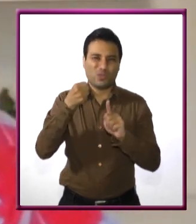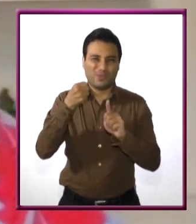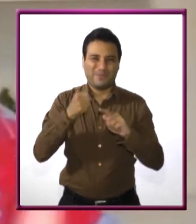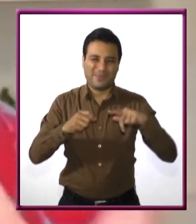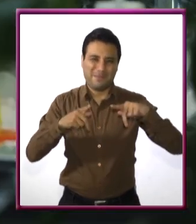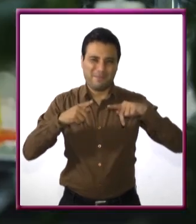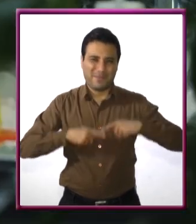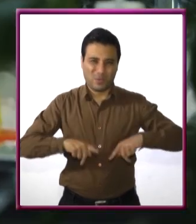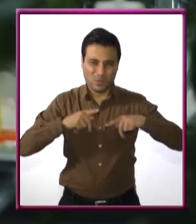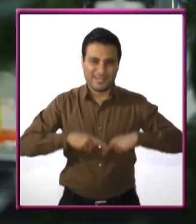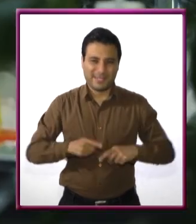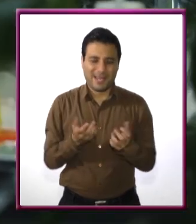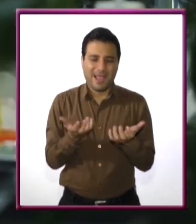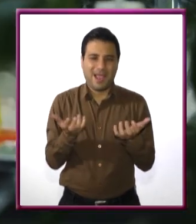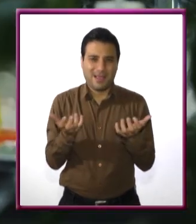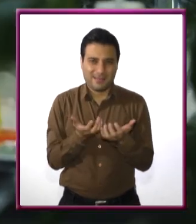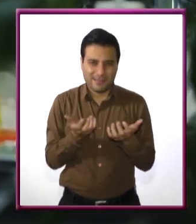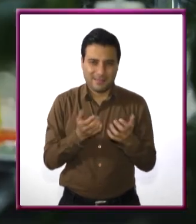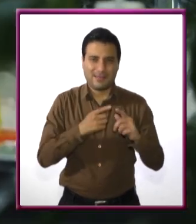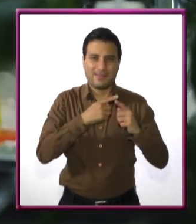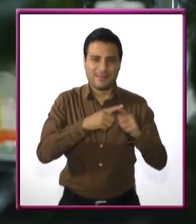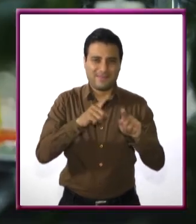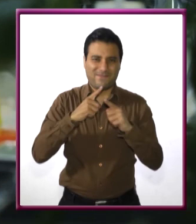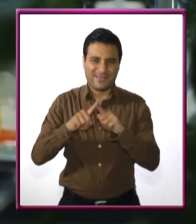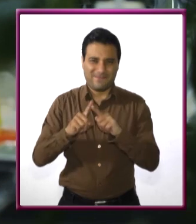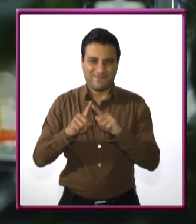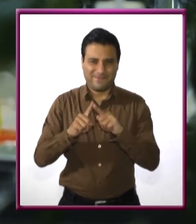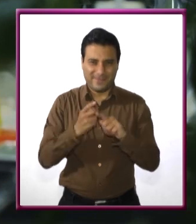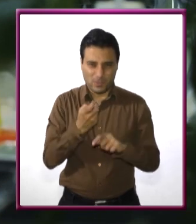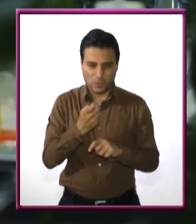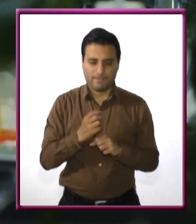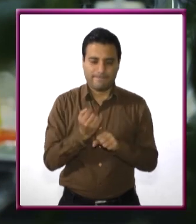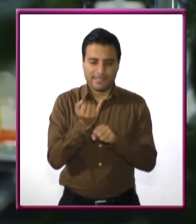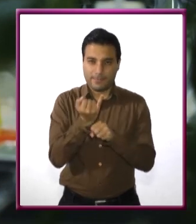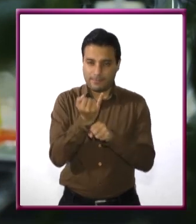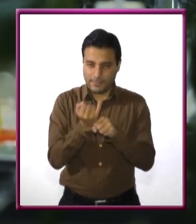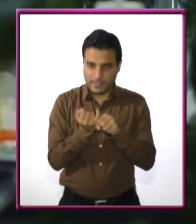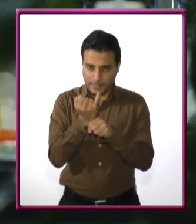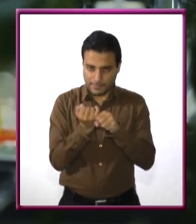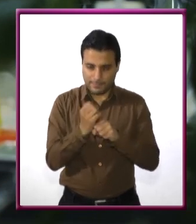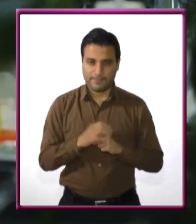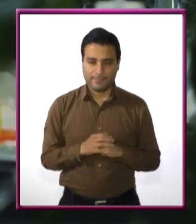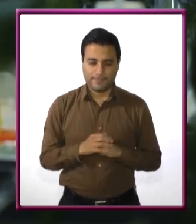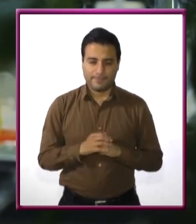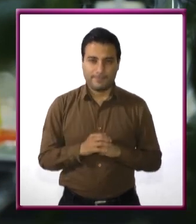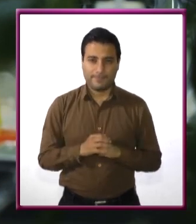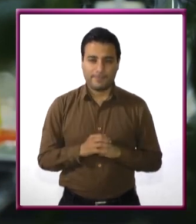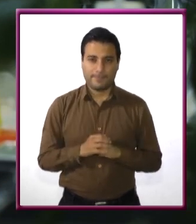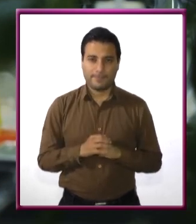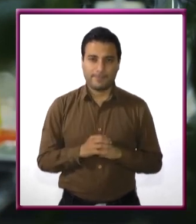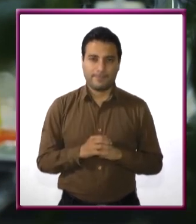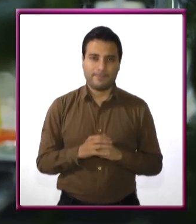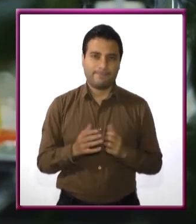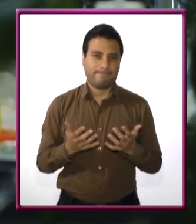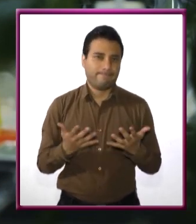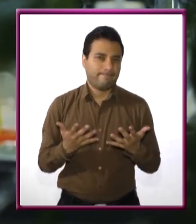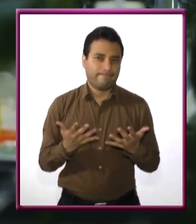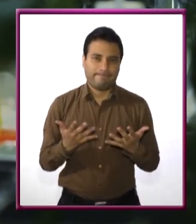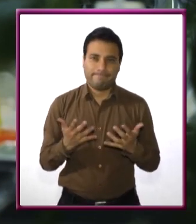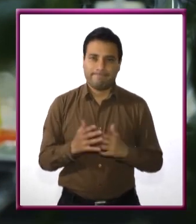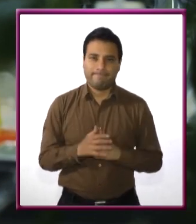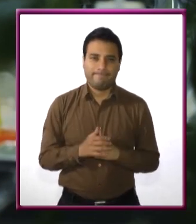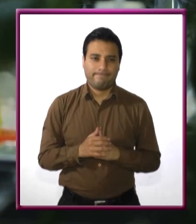actividad humana está teniendo a grandes escalas, es algo que tiene que estar, por